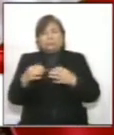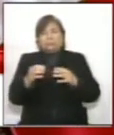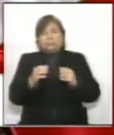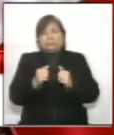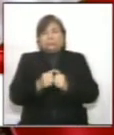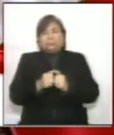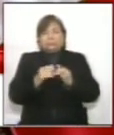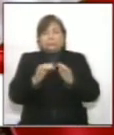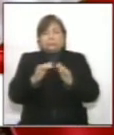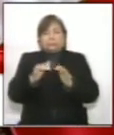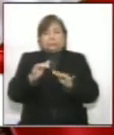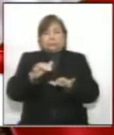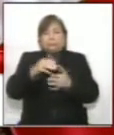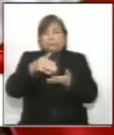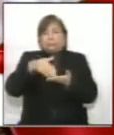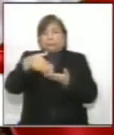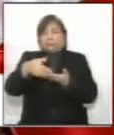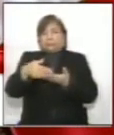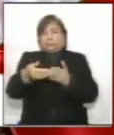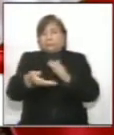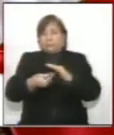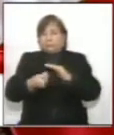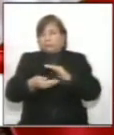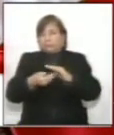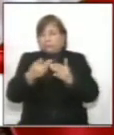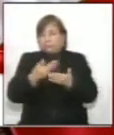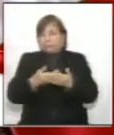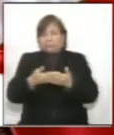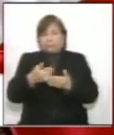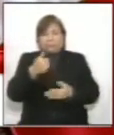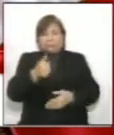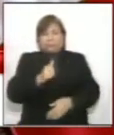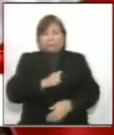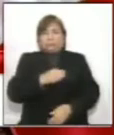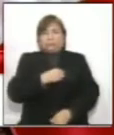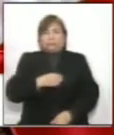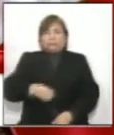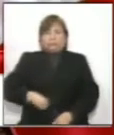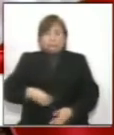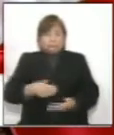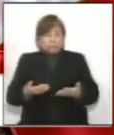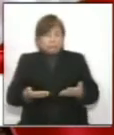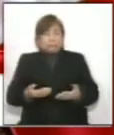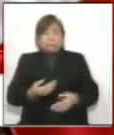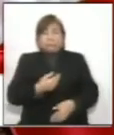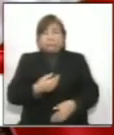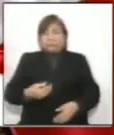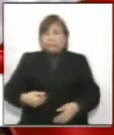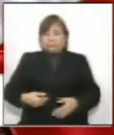tablet, donde las irregularidades de la corrupción han sido reconocidas por el propio ministro? Estamos en un gobierno de salida.